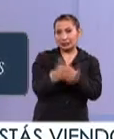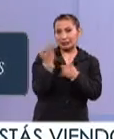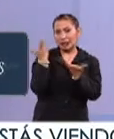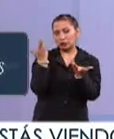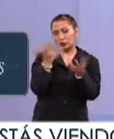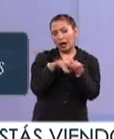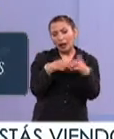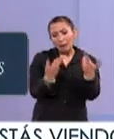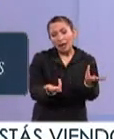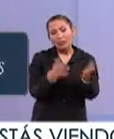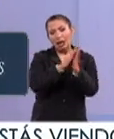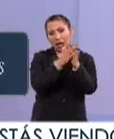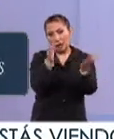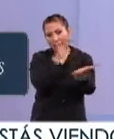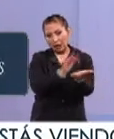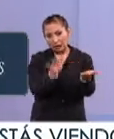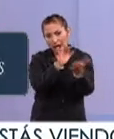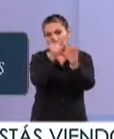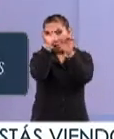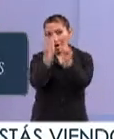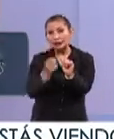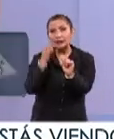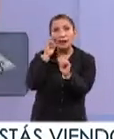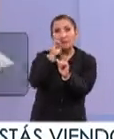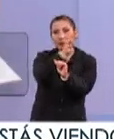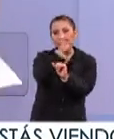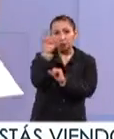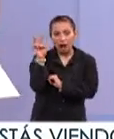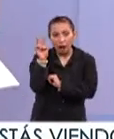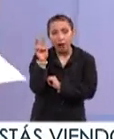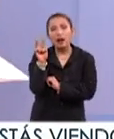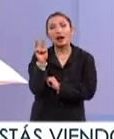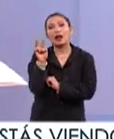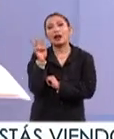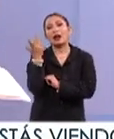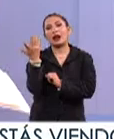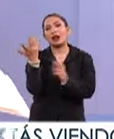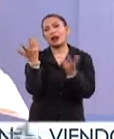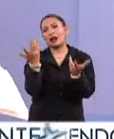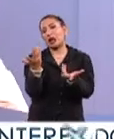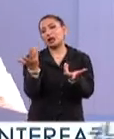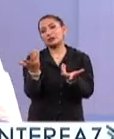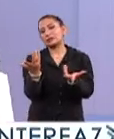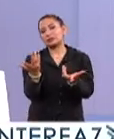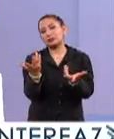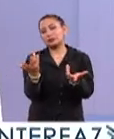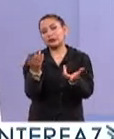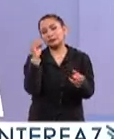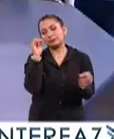planteada, es una revista de literatura y de artes visuales, y se hace con